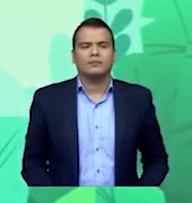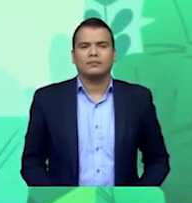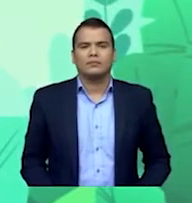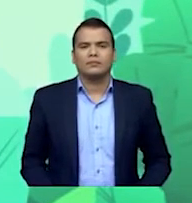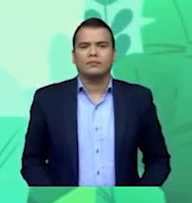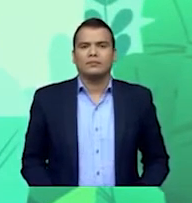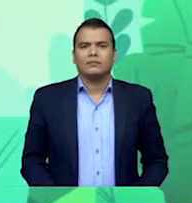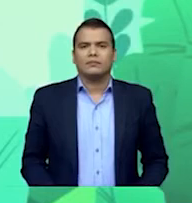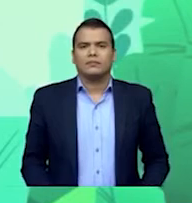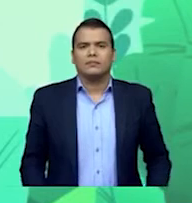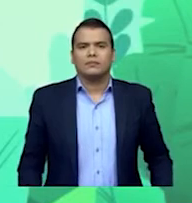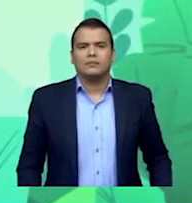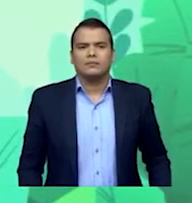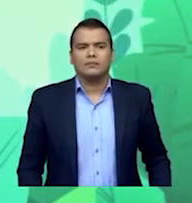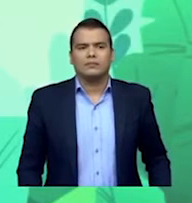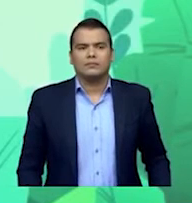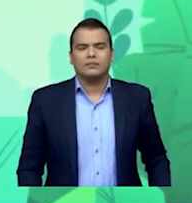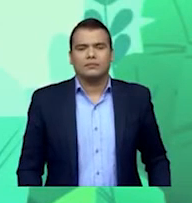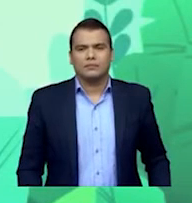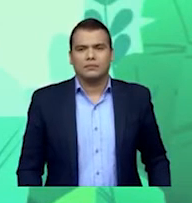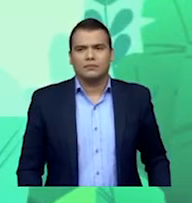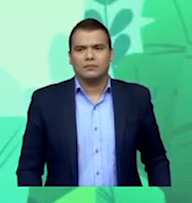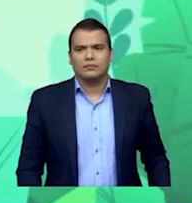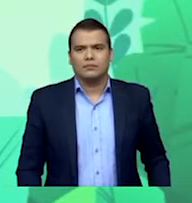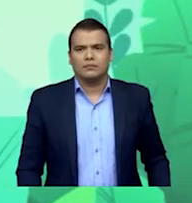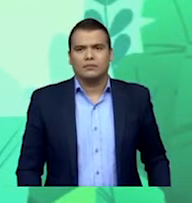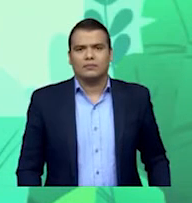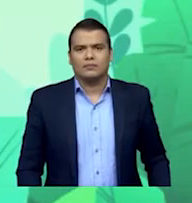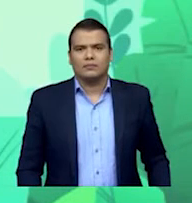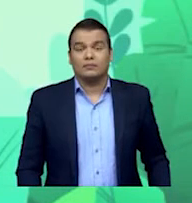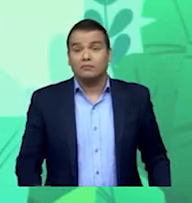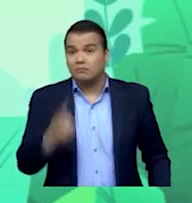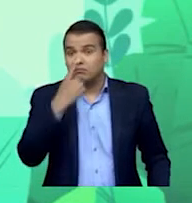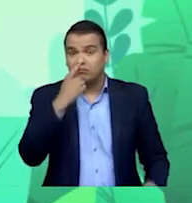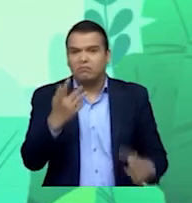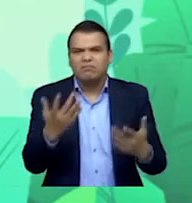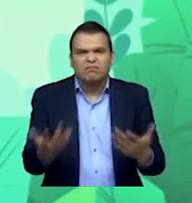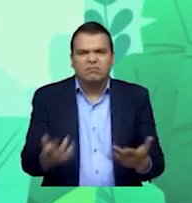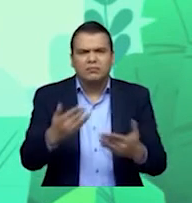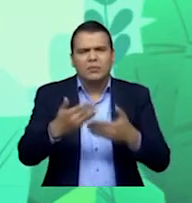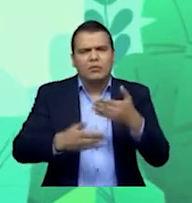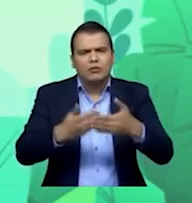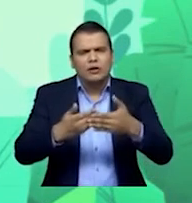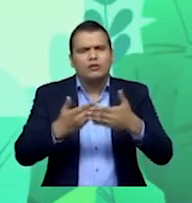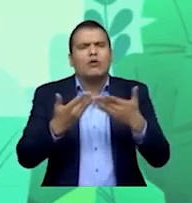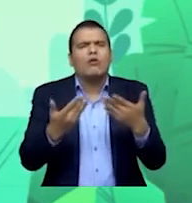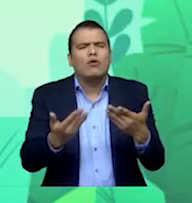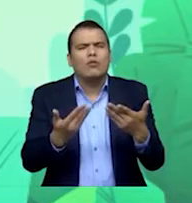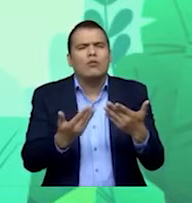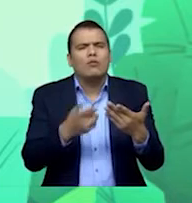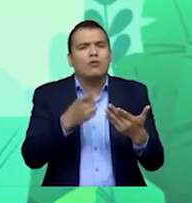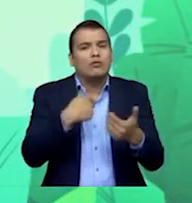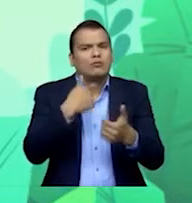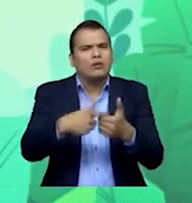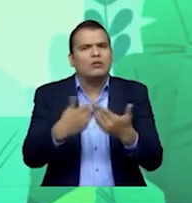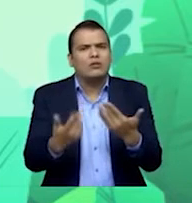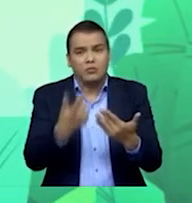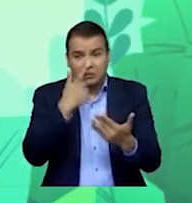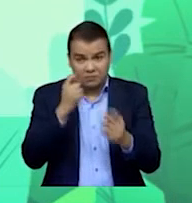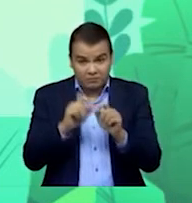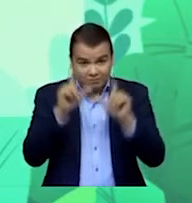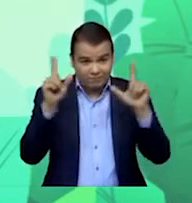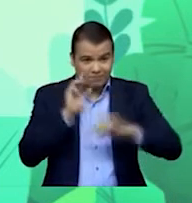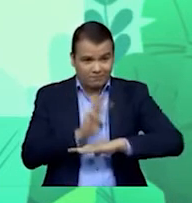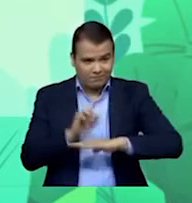nacional sembrar nos une la reserva natural nirvana es el tsja para seguir esta campaña y saber cómo hacer parte de ella ingrese al